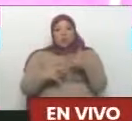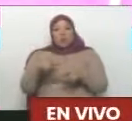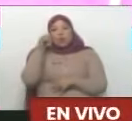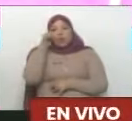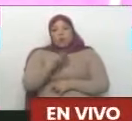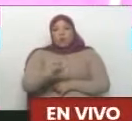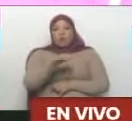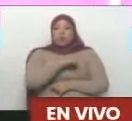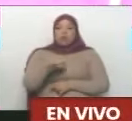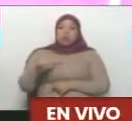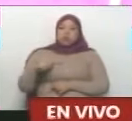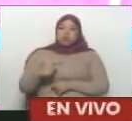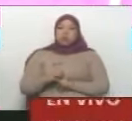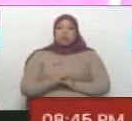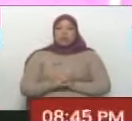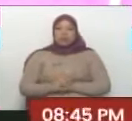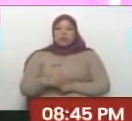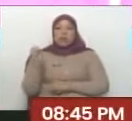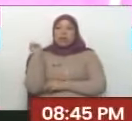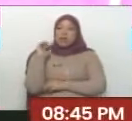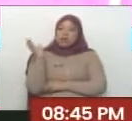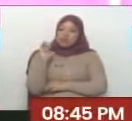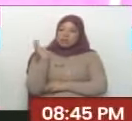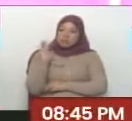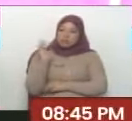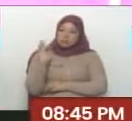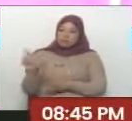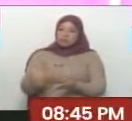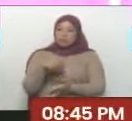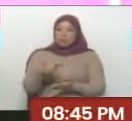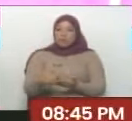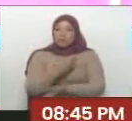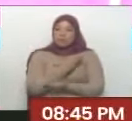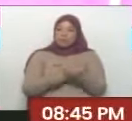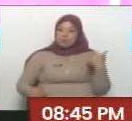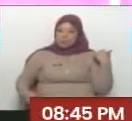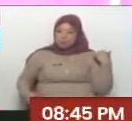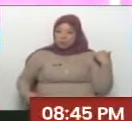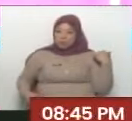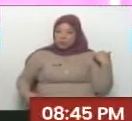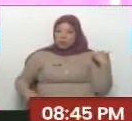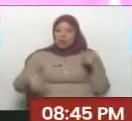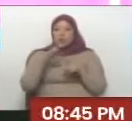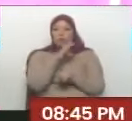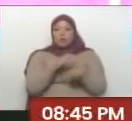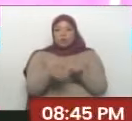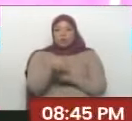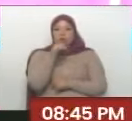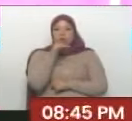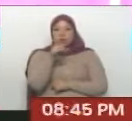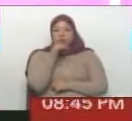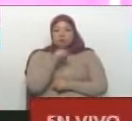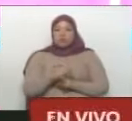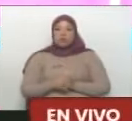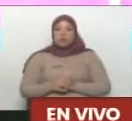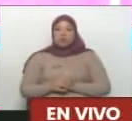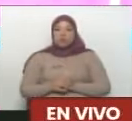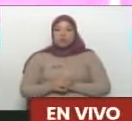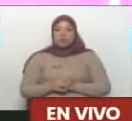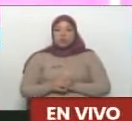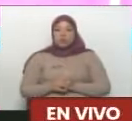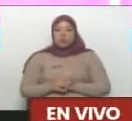públicos, privados, particulares. La Asamblea Nacional, aquí está el presidente de la Comisión de Cultura, ya usted lo mencionó, nuestro